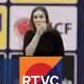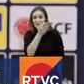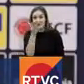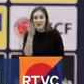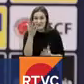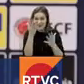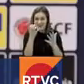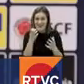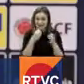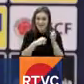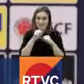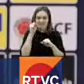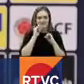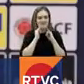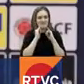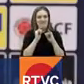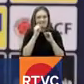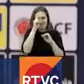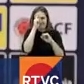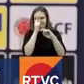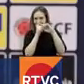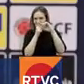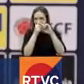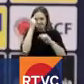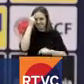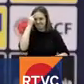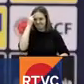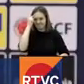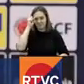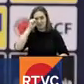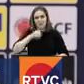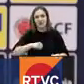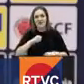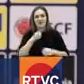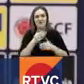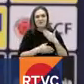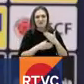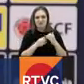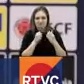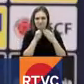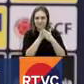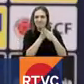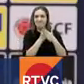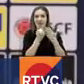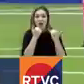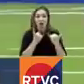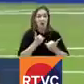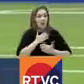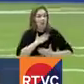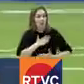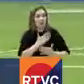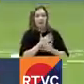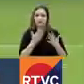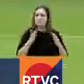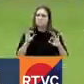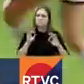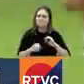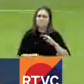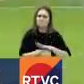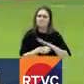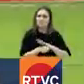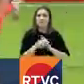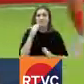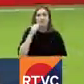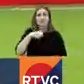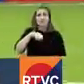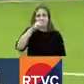vamos a salir a ganar, y vamos a tener la mentalidad de que vamos a salir con toda, no nos vamos a conformar con nada. La cita es el próximo